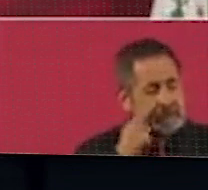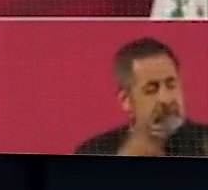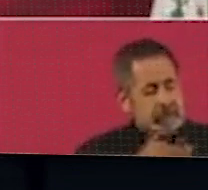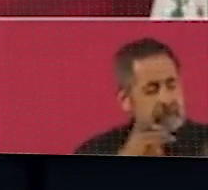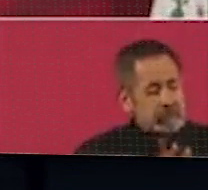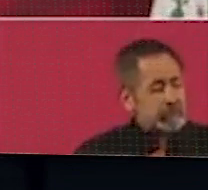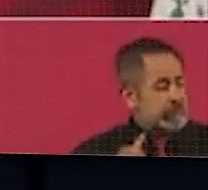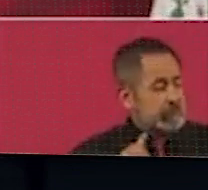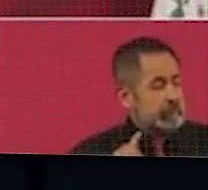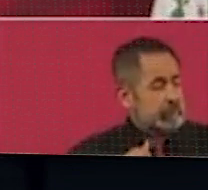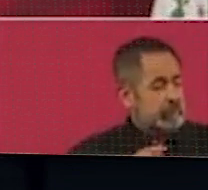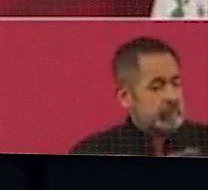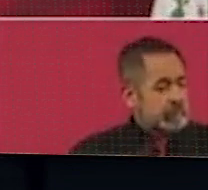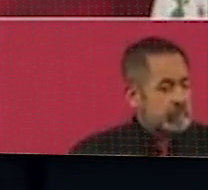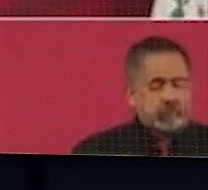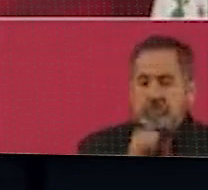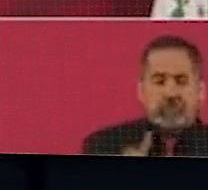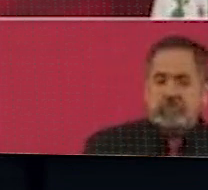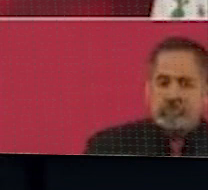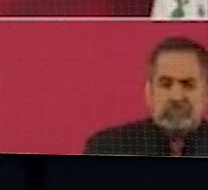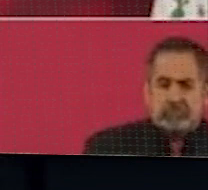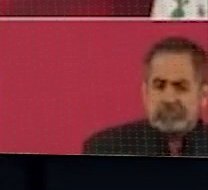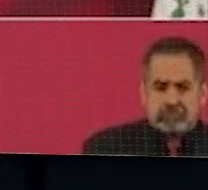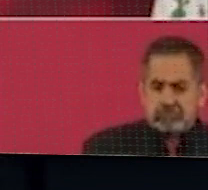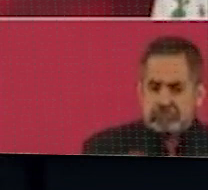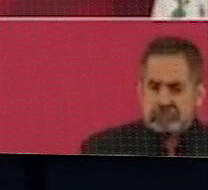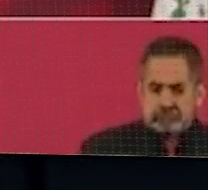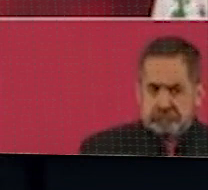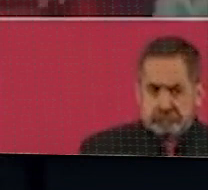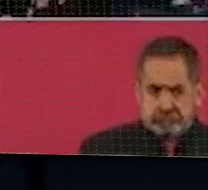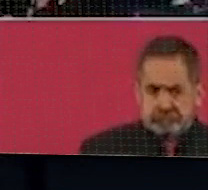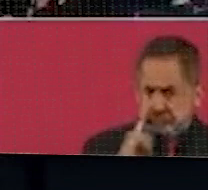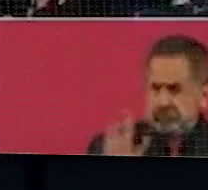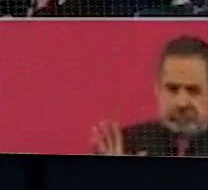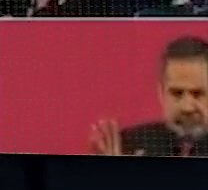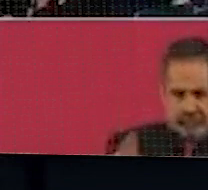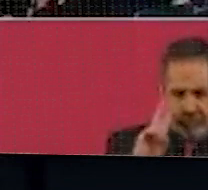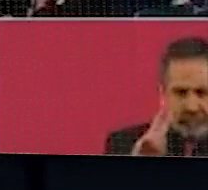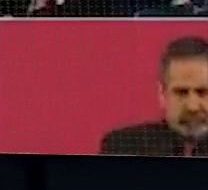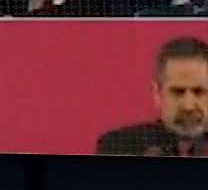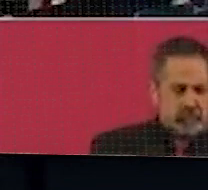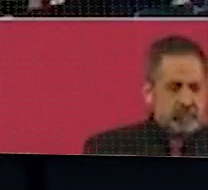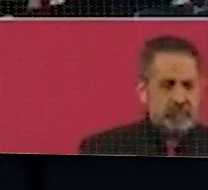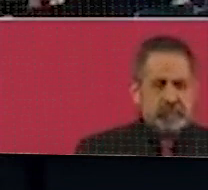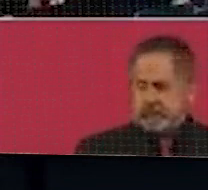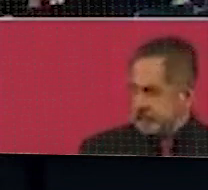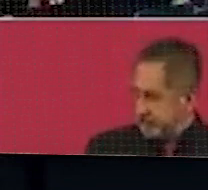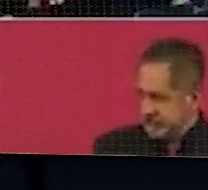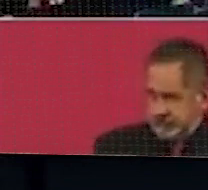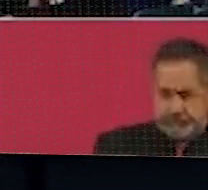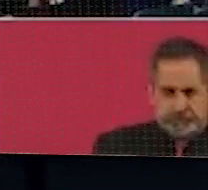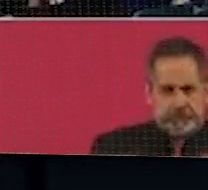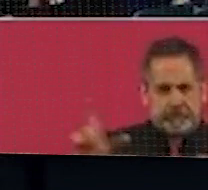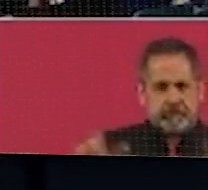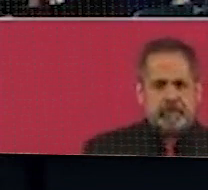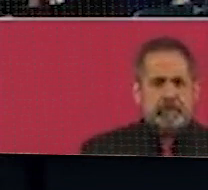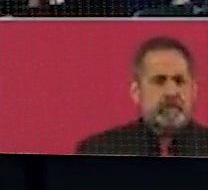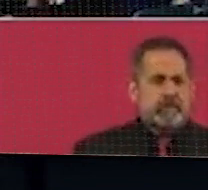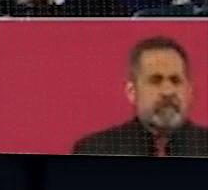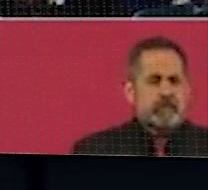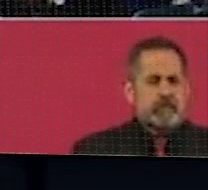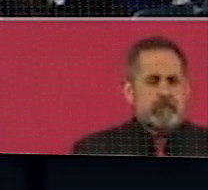su preocupación por lo que él mismo en un resbalón en su manera indicó pues es que